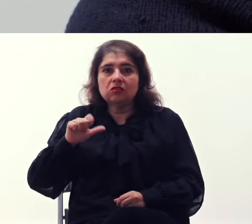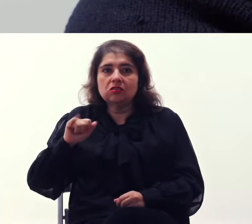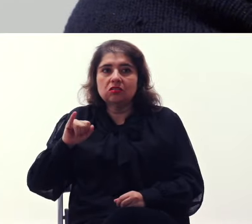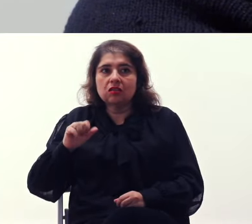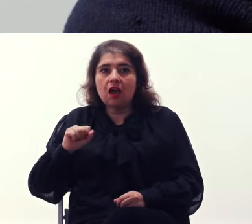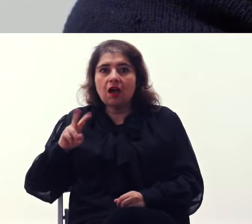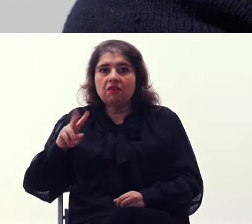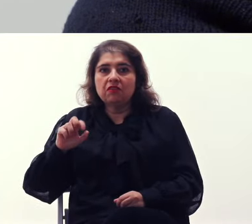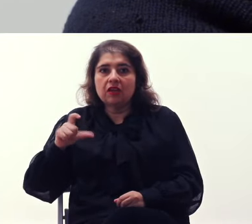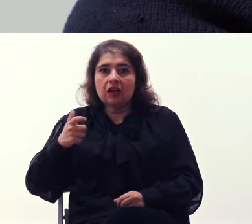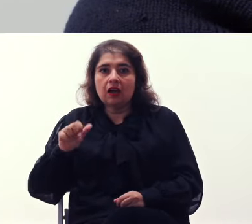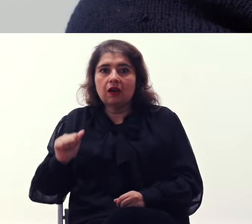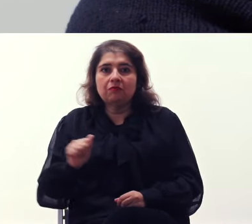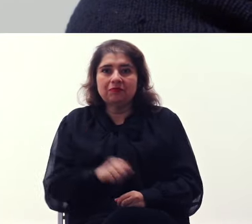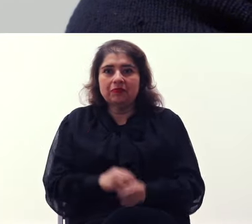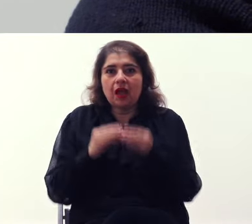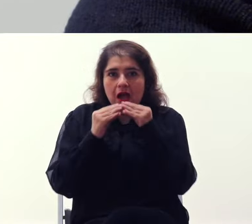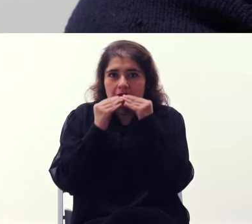Vega.